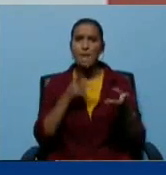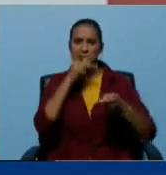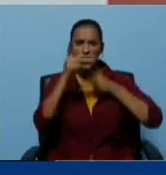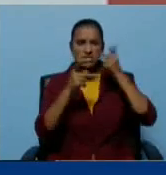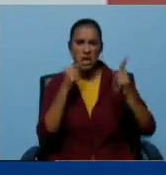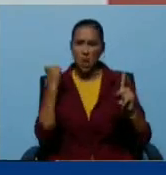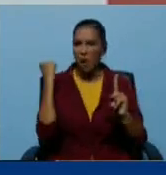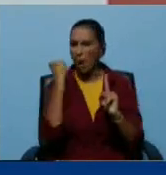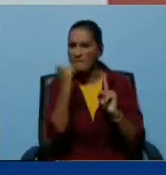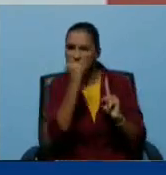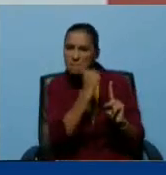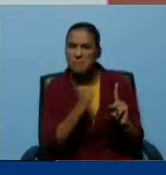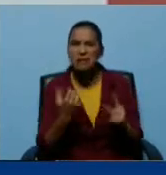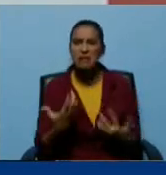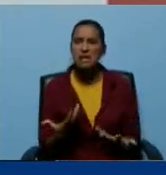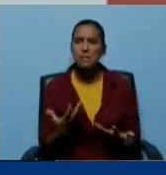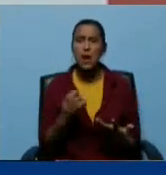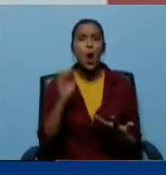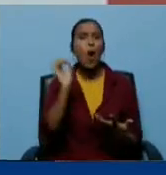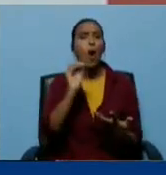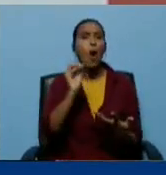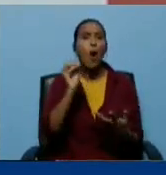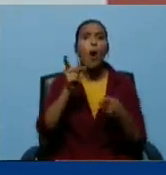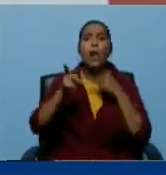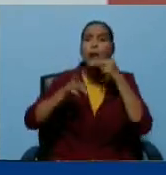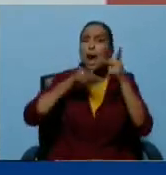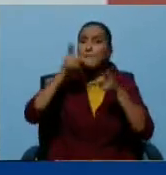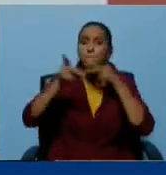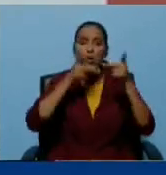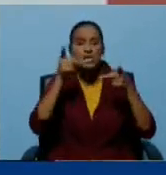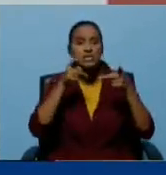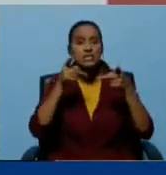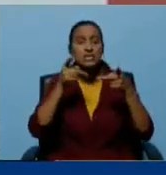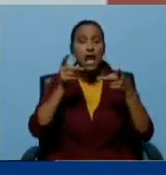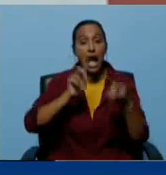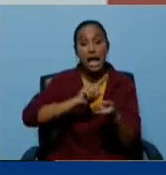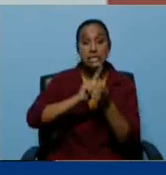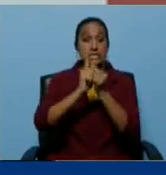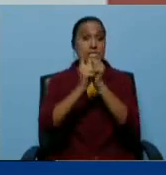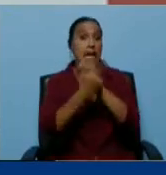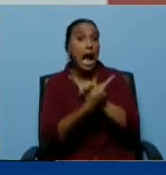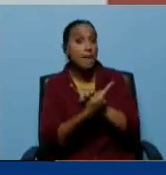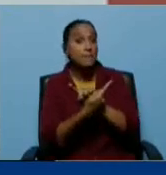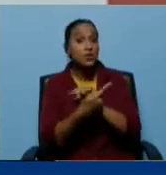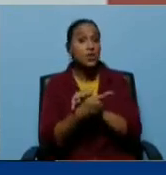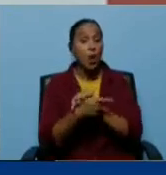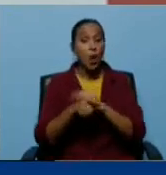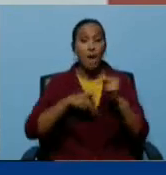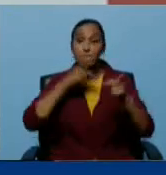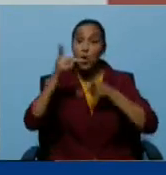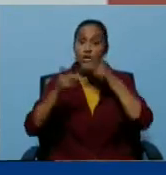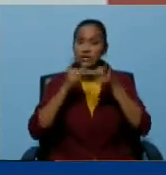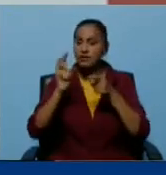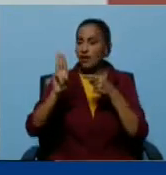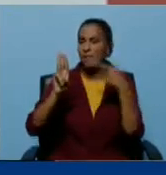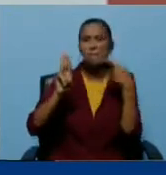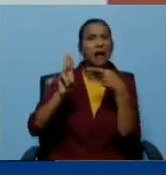O la política con P mayúscula de patria. Una de dos.